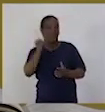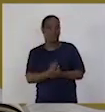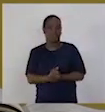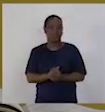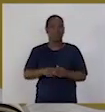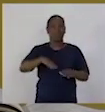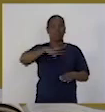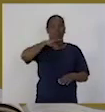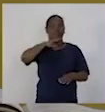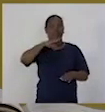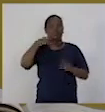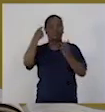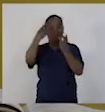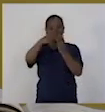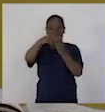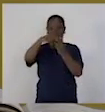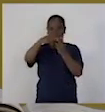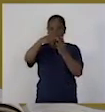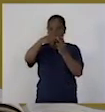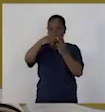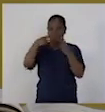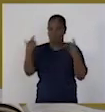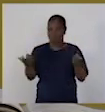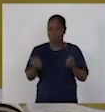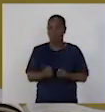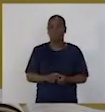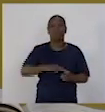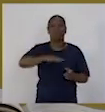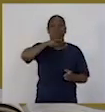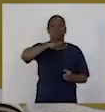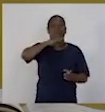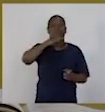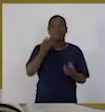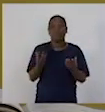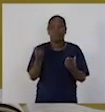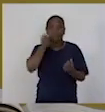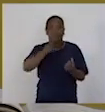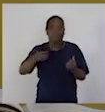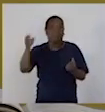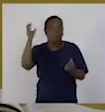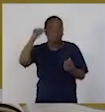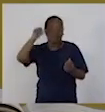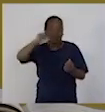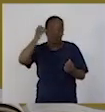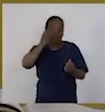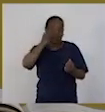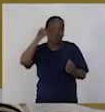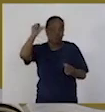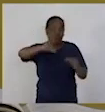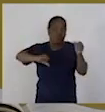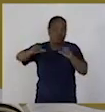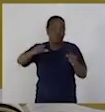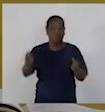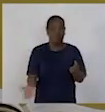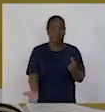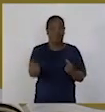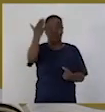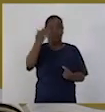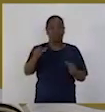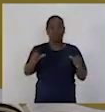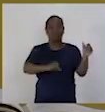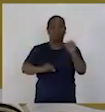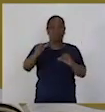concentraciones, aumenta la concentración de la sustancia reaccionante, por lo que aumenta la probabilidad de